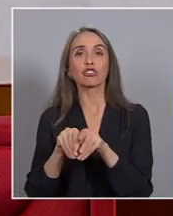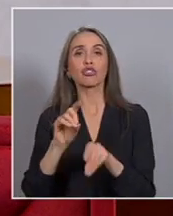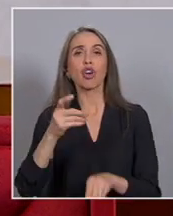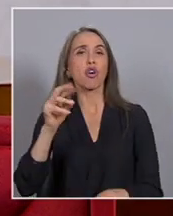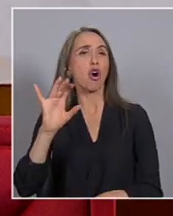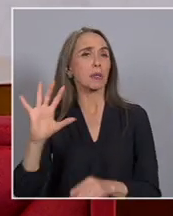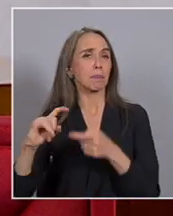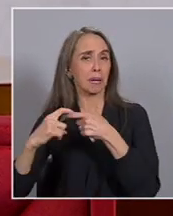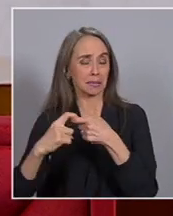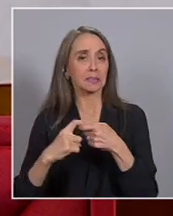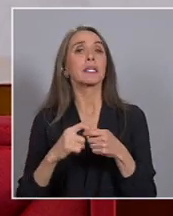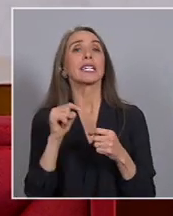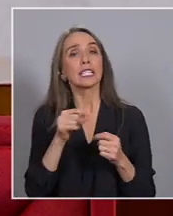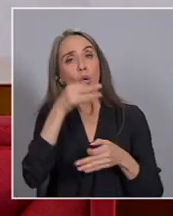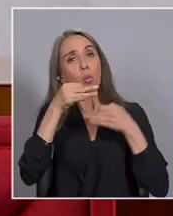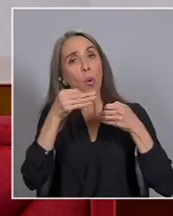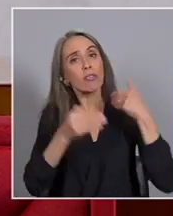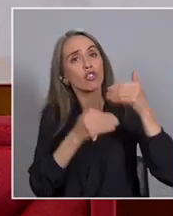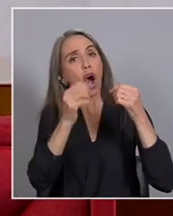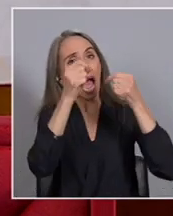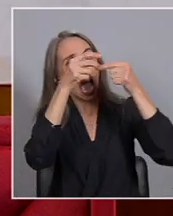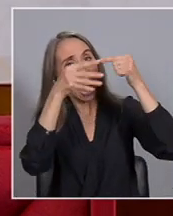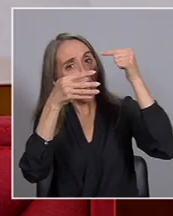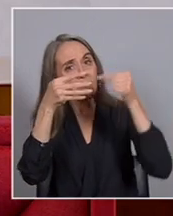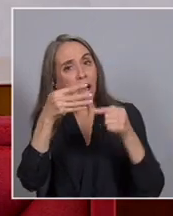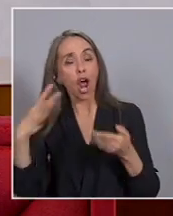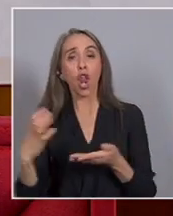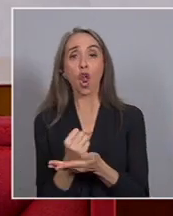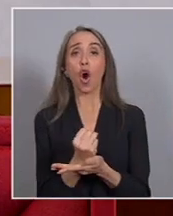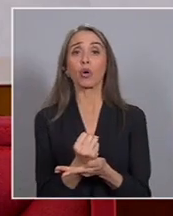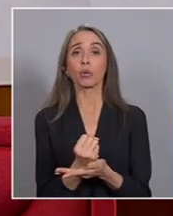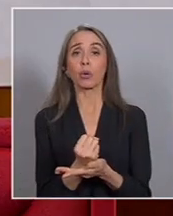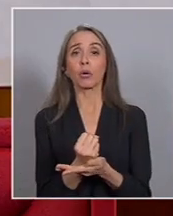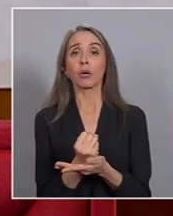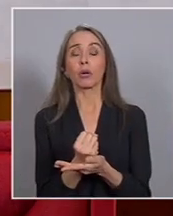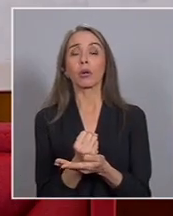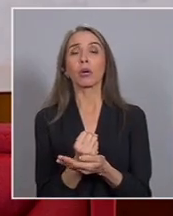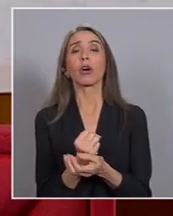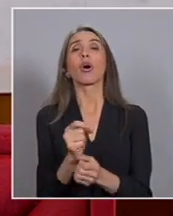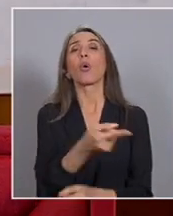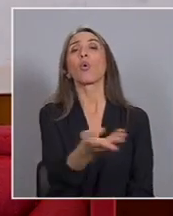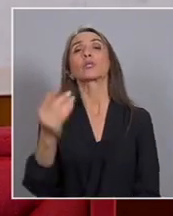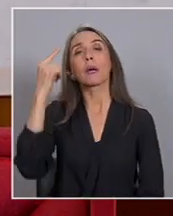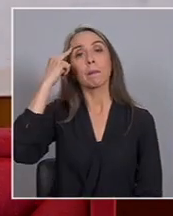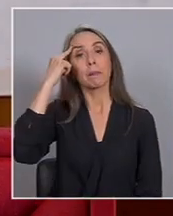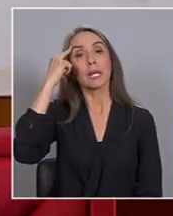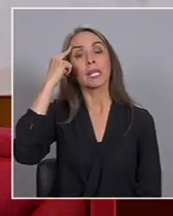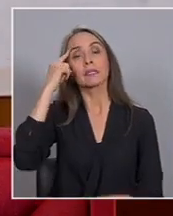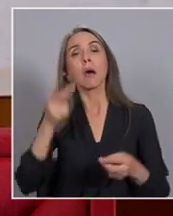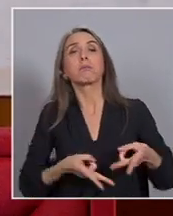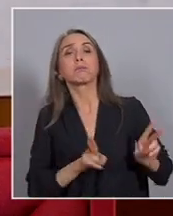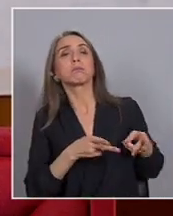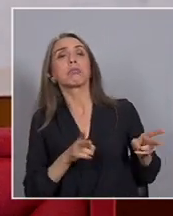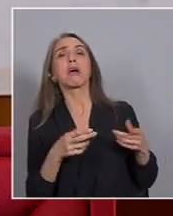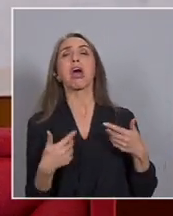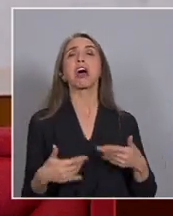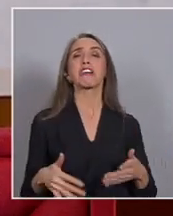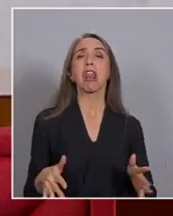Estos avances y logros que estoy relatando, bajo ningún punto de vista, pueden entenderse como un llamado a la complacencia o al